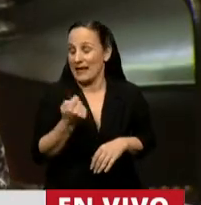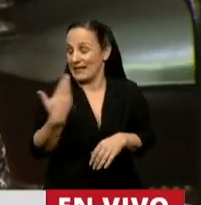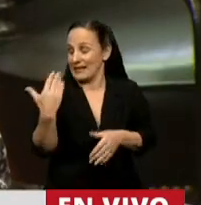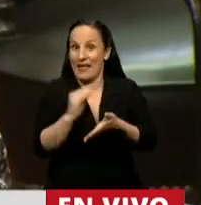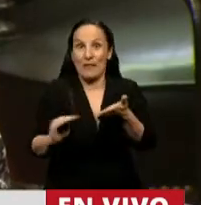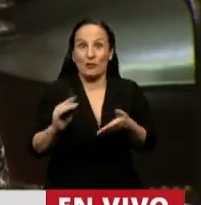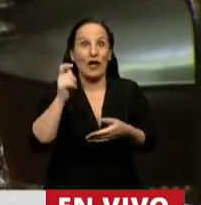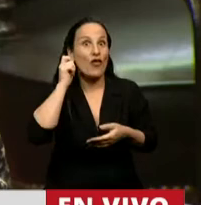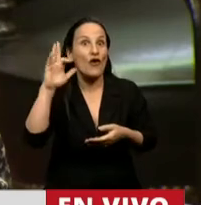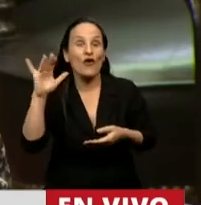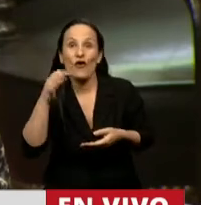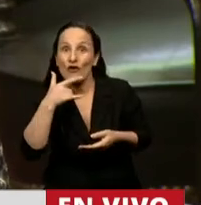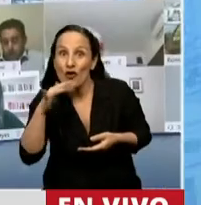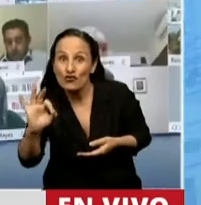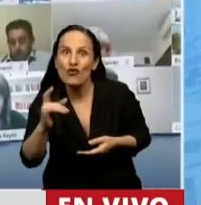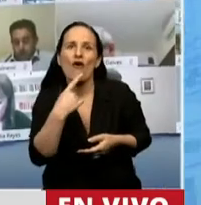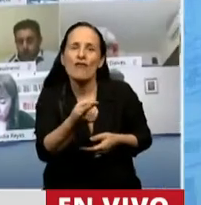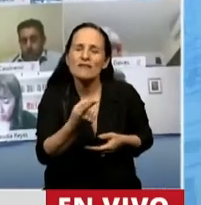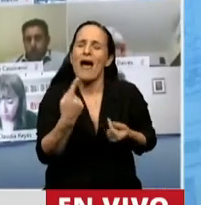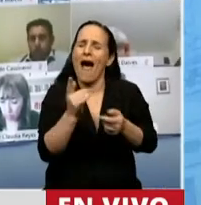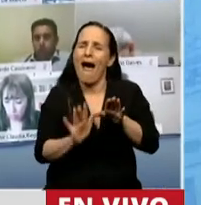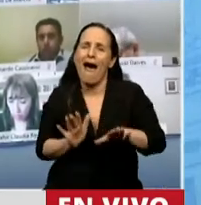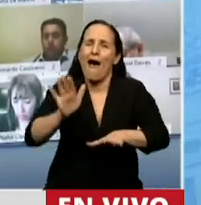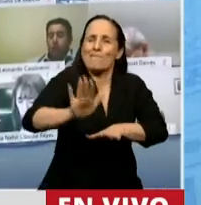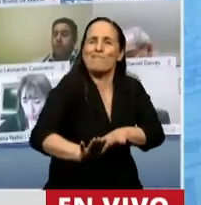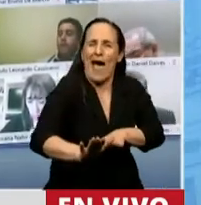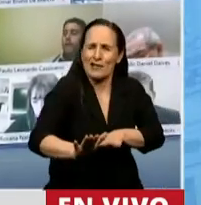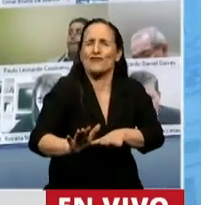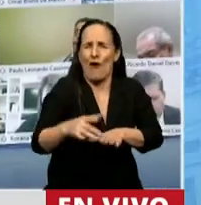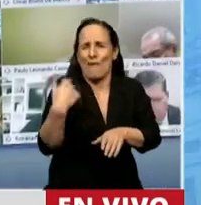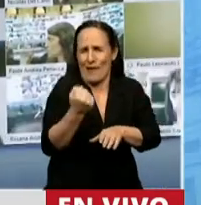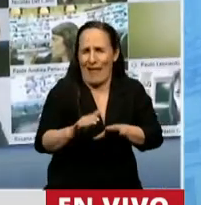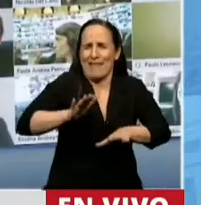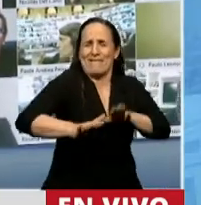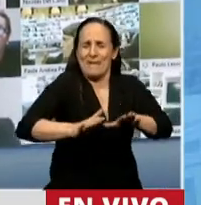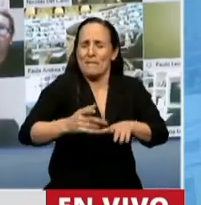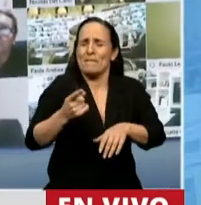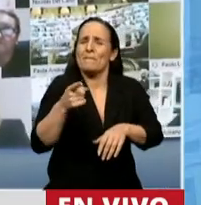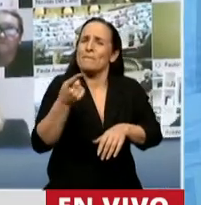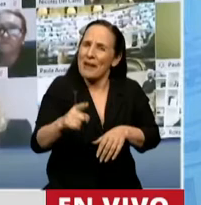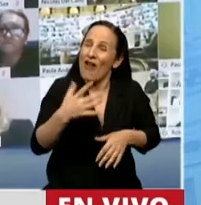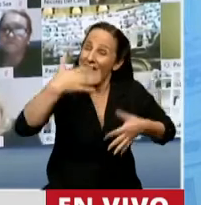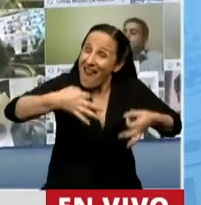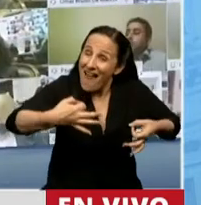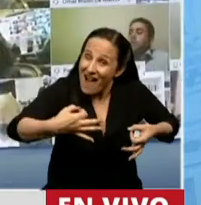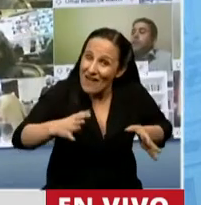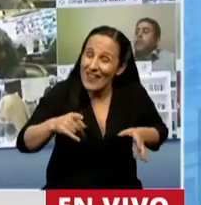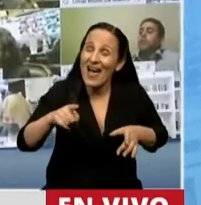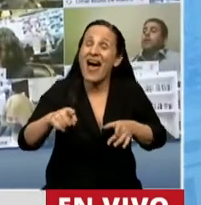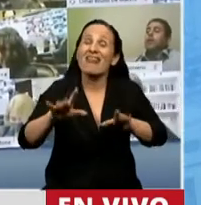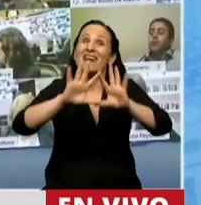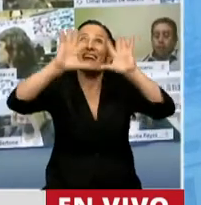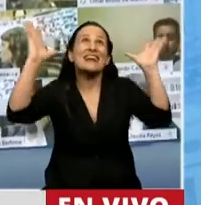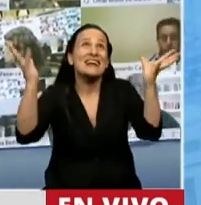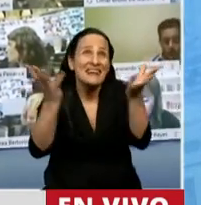Grosso, que es un paso, que en estos caminos que estamos dando todos los pasos son bienvenidos, pero la verdad es que la situación de la crisis